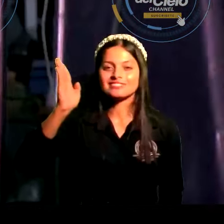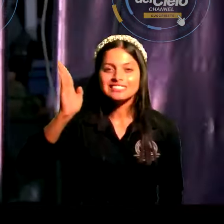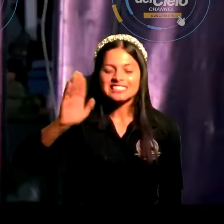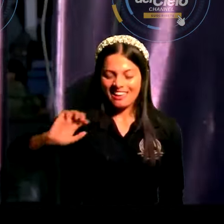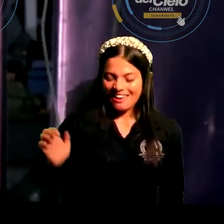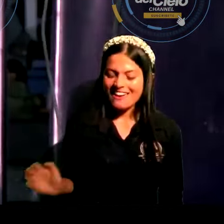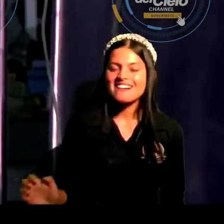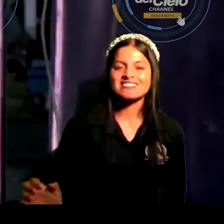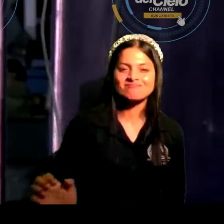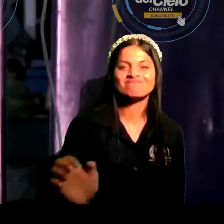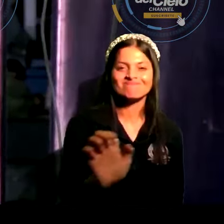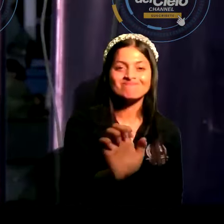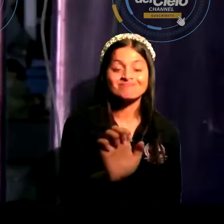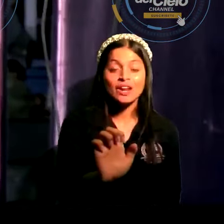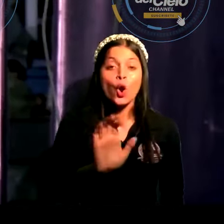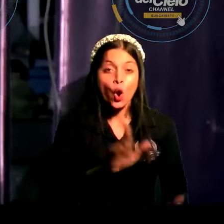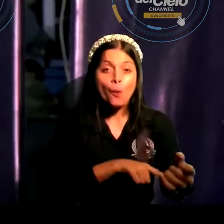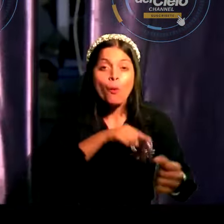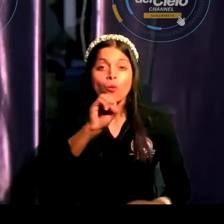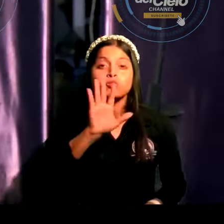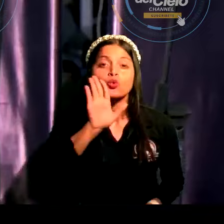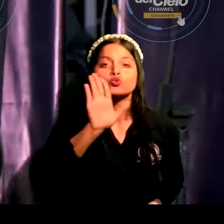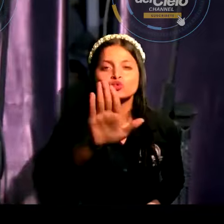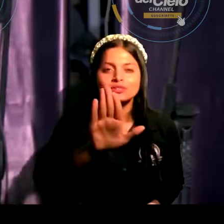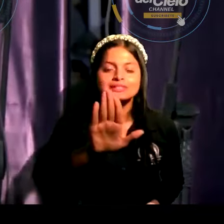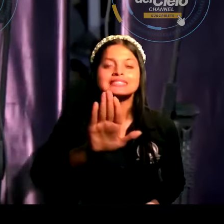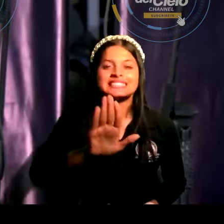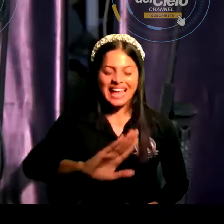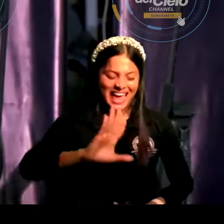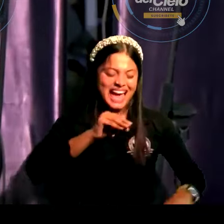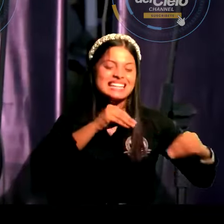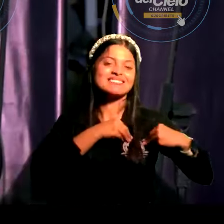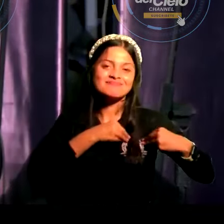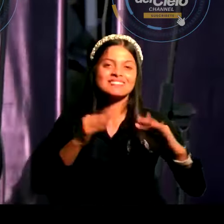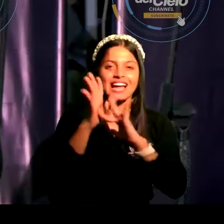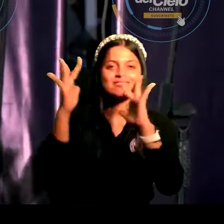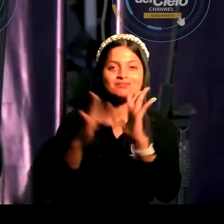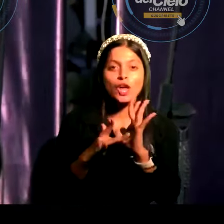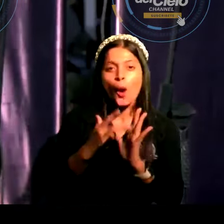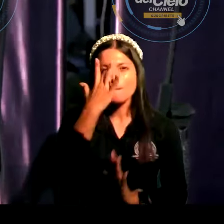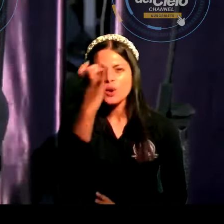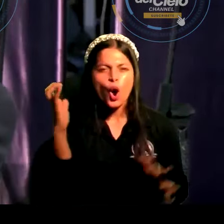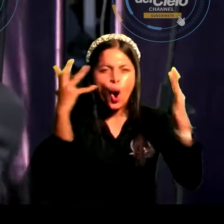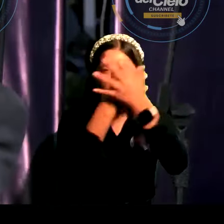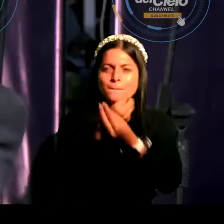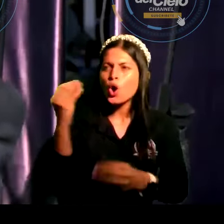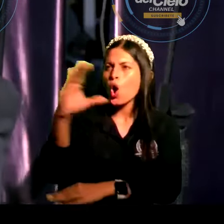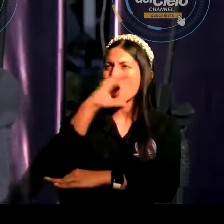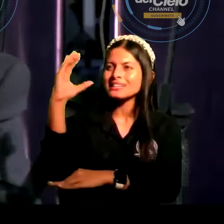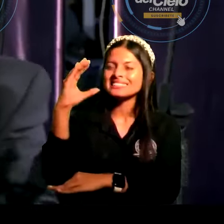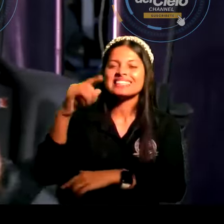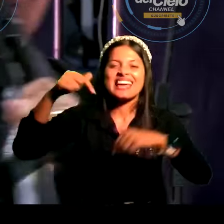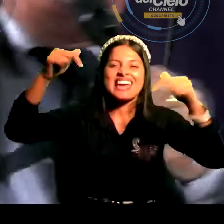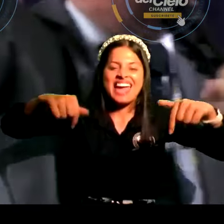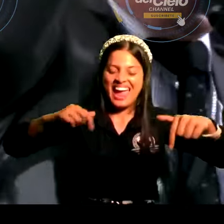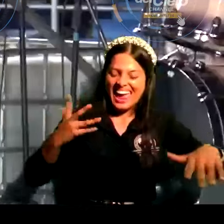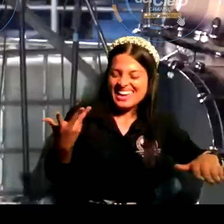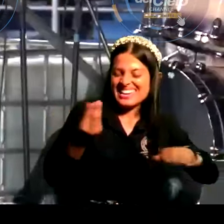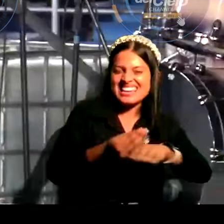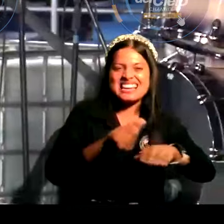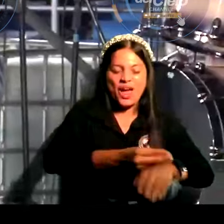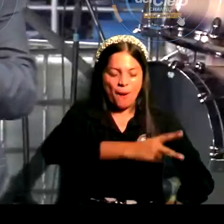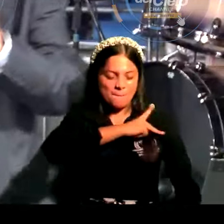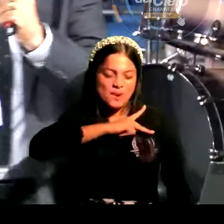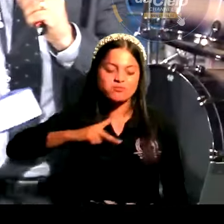Evangelio. Hermano, lo más hermoso que tiene Colombia se llama la iglesia, se llama